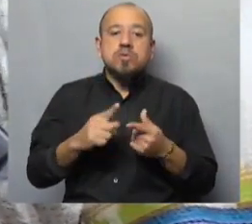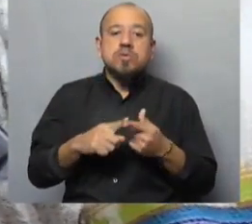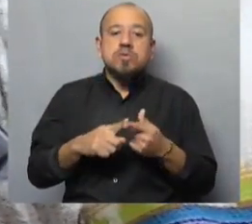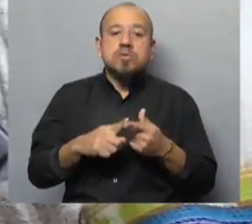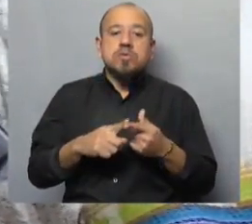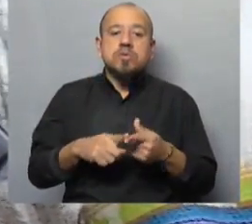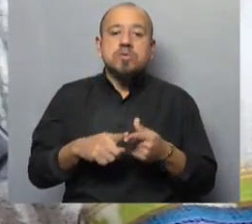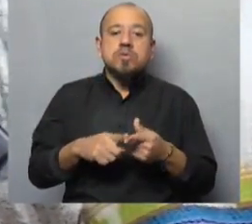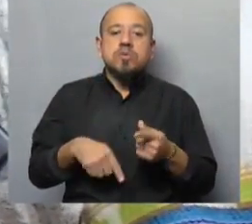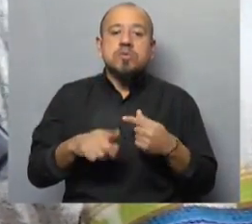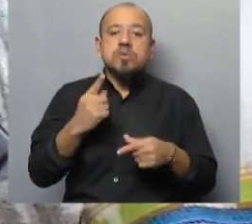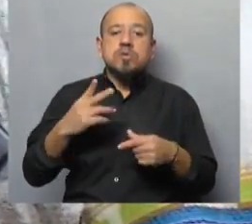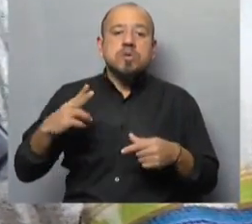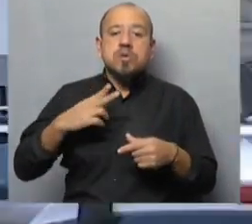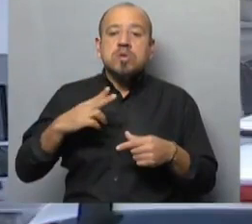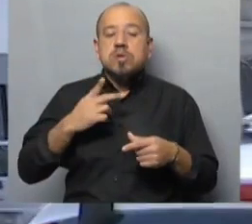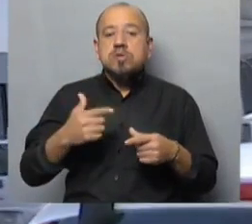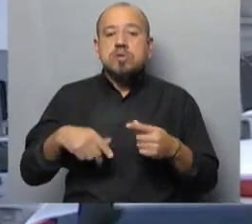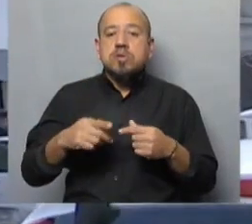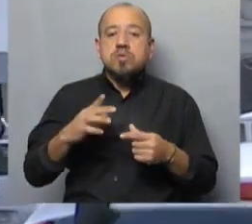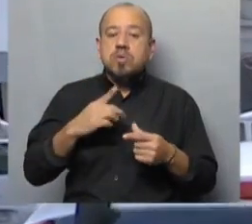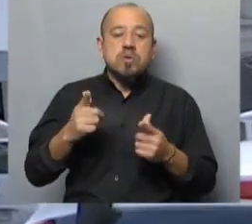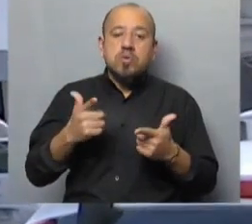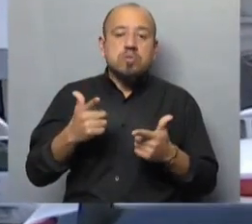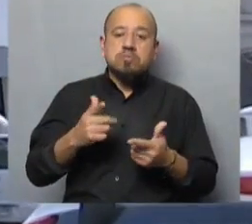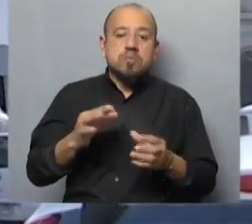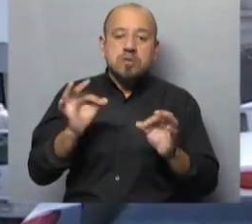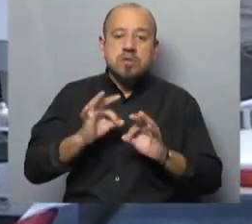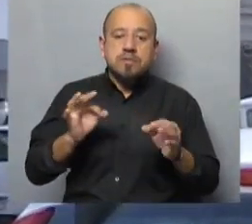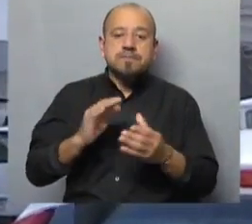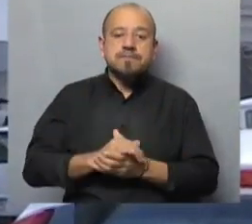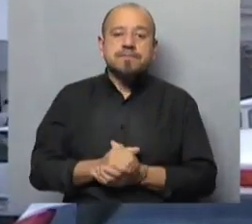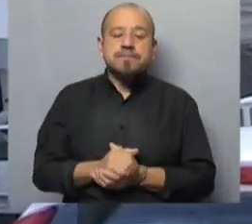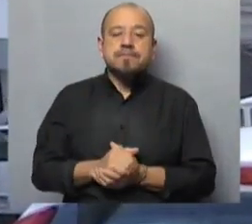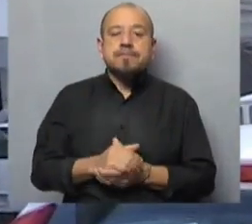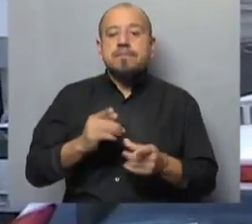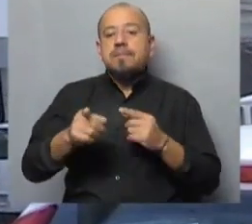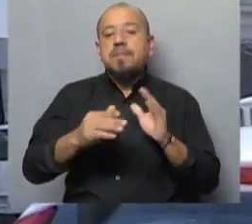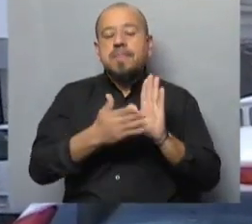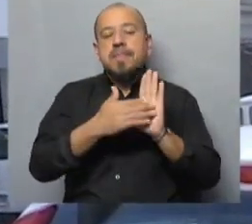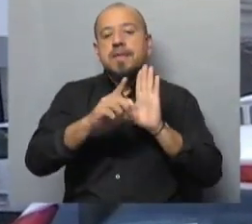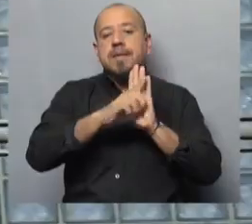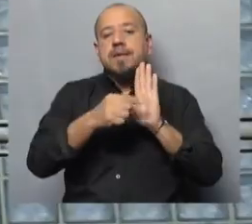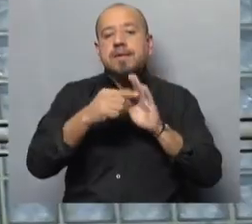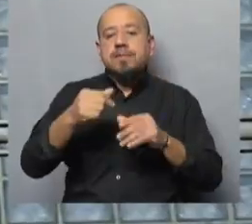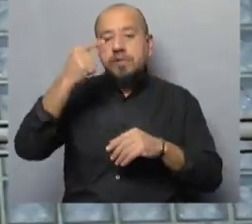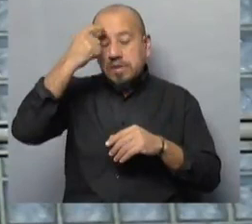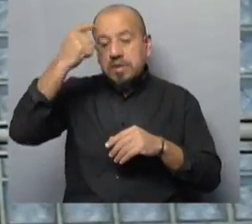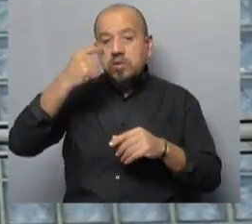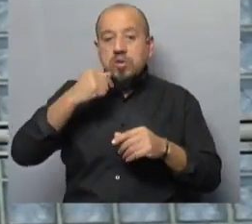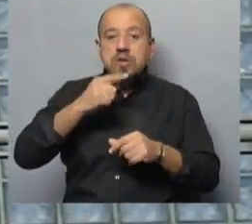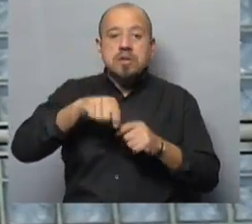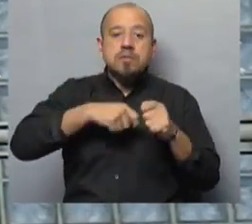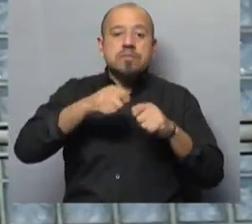a la gran riqueza del país hasta la aseguró que el anteproyecto será analizado por técnicos del pit-cnt para